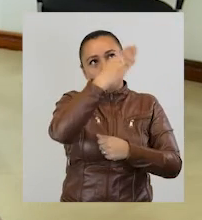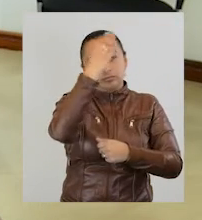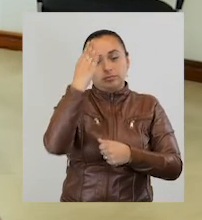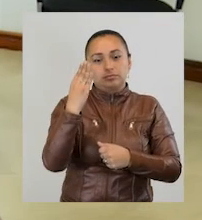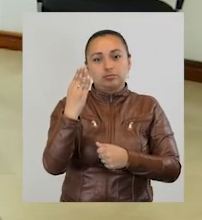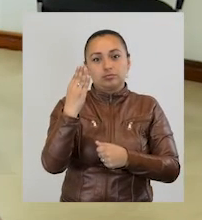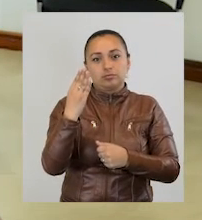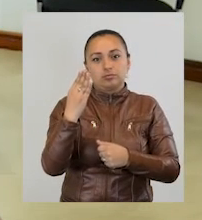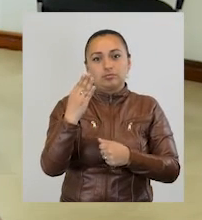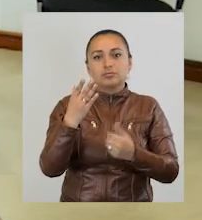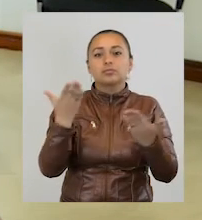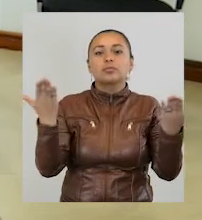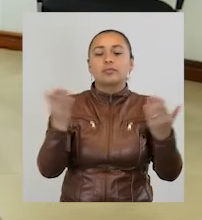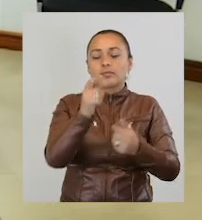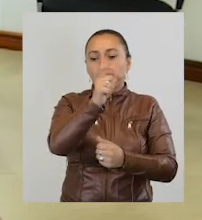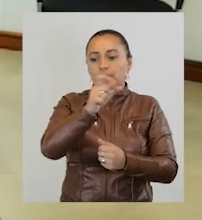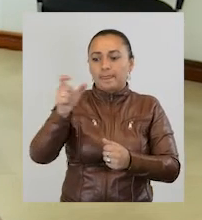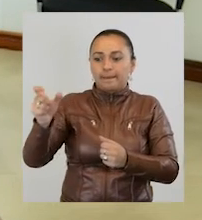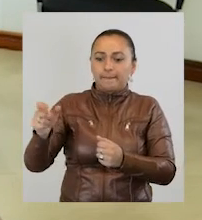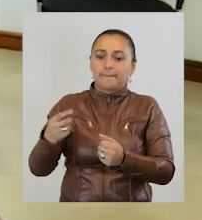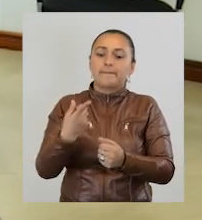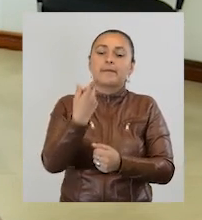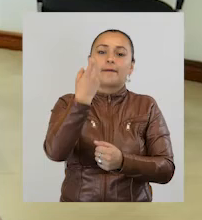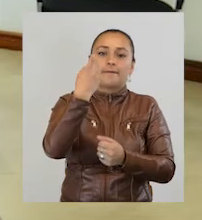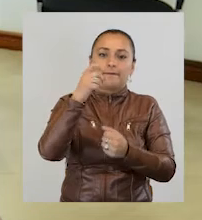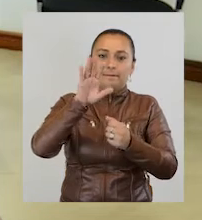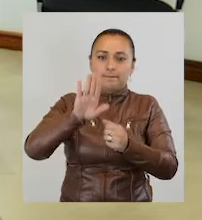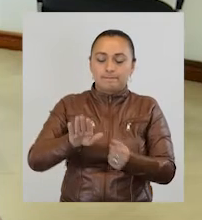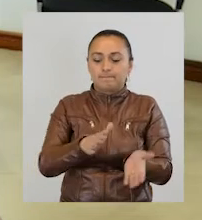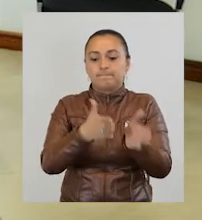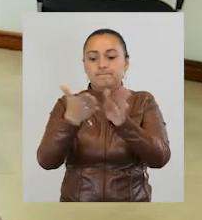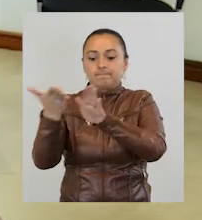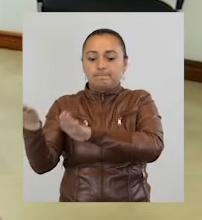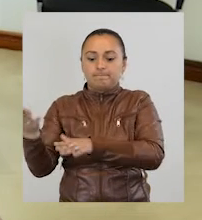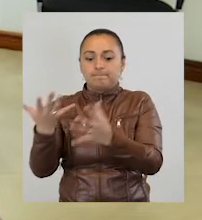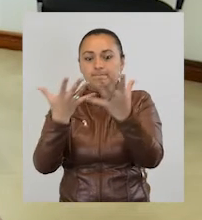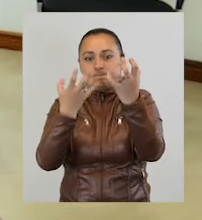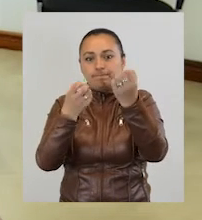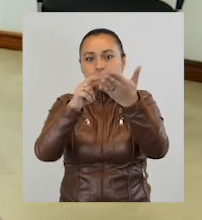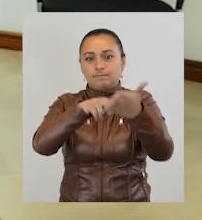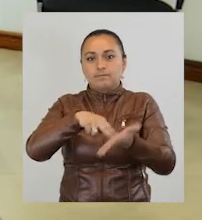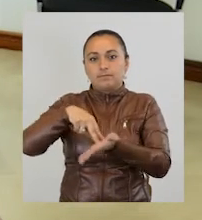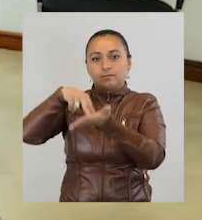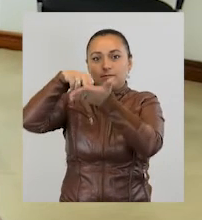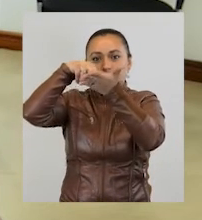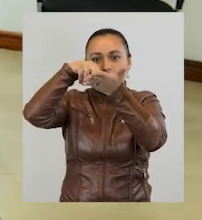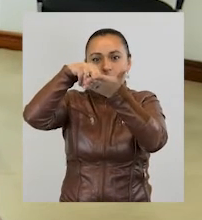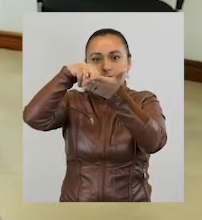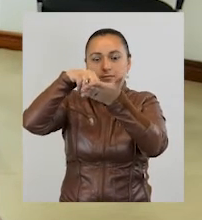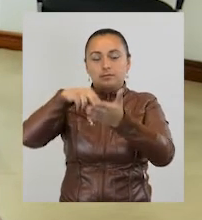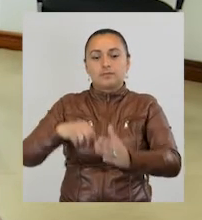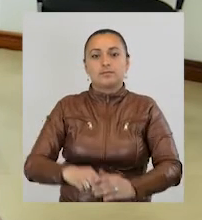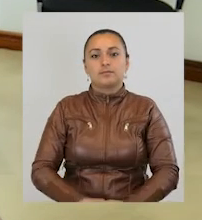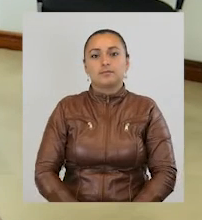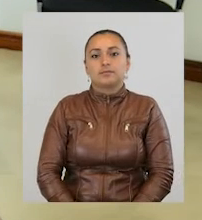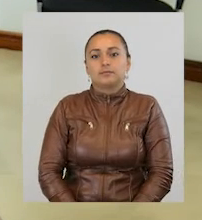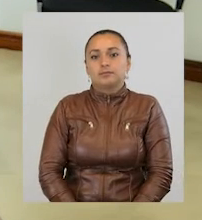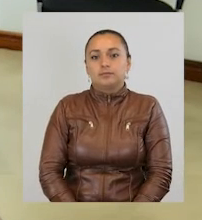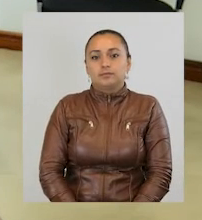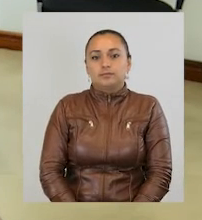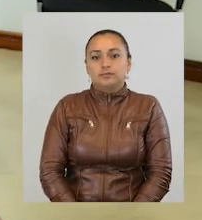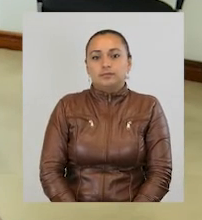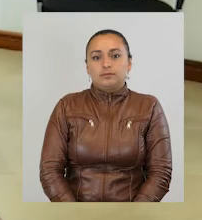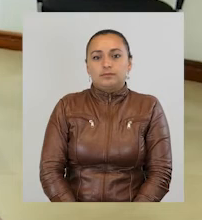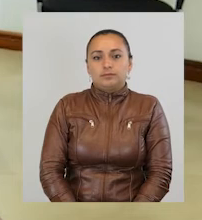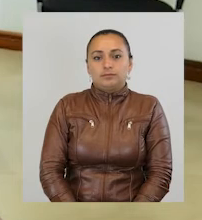en tu reino a nuestros hermanos que se durmieron en la esperanza de la resurrección.